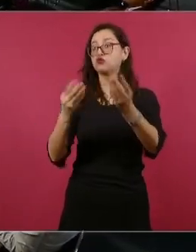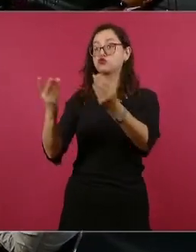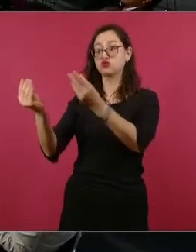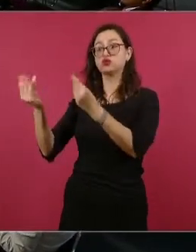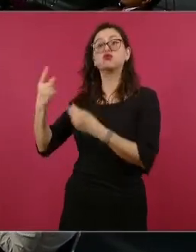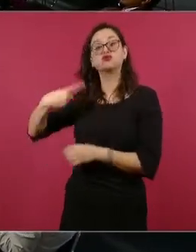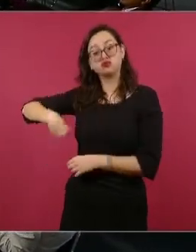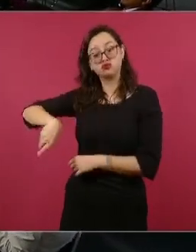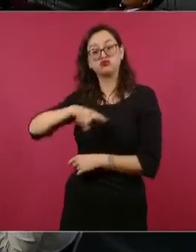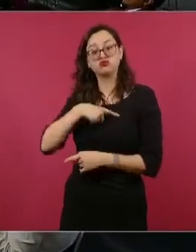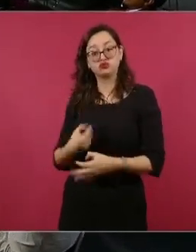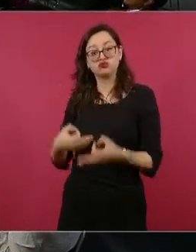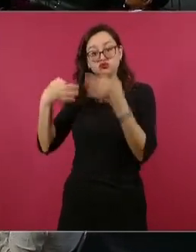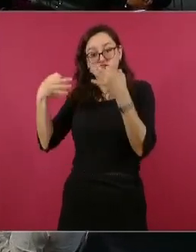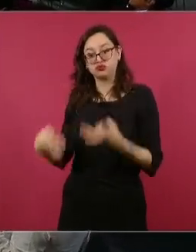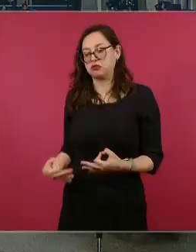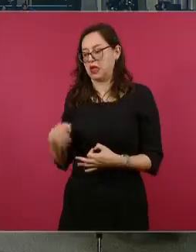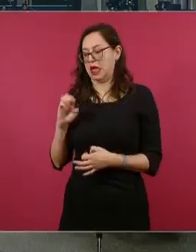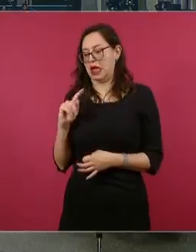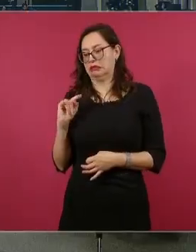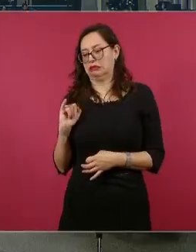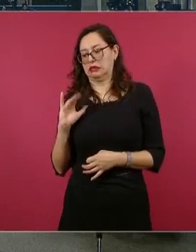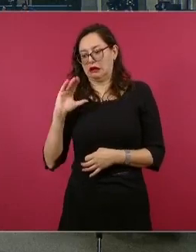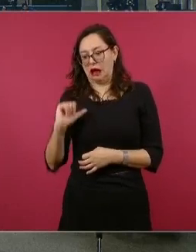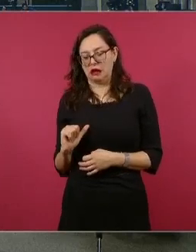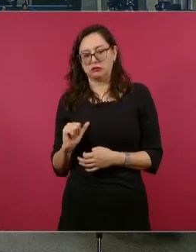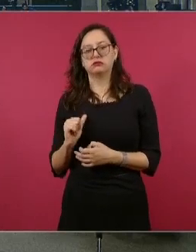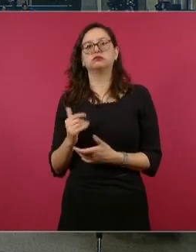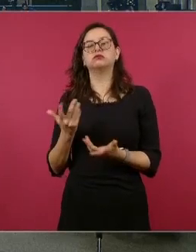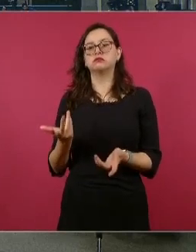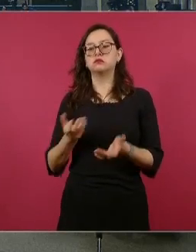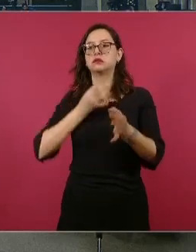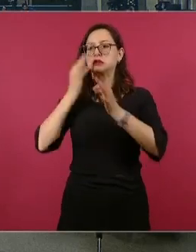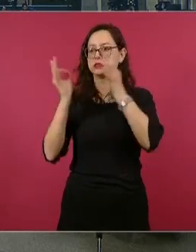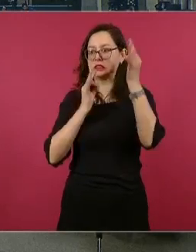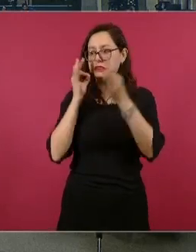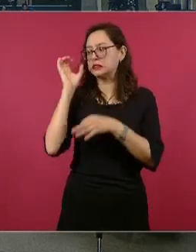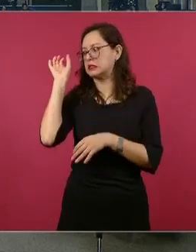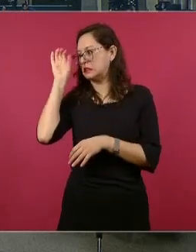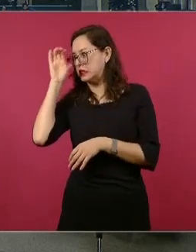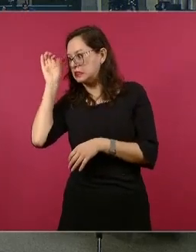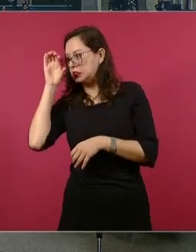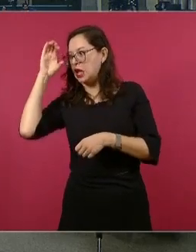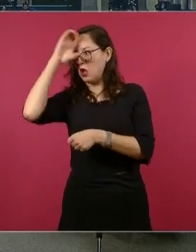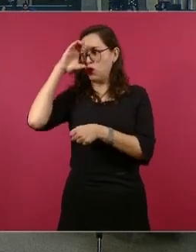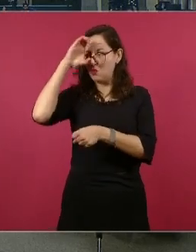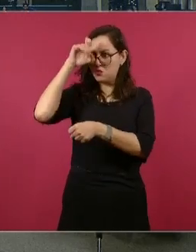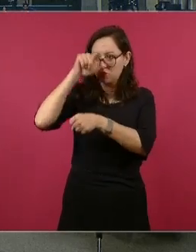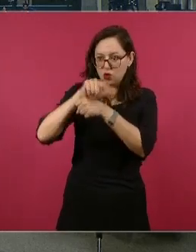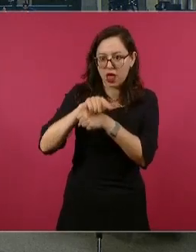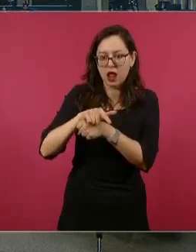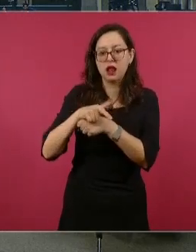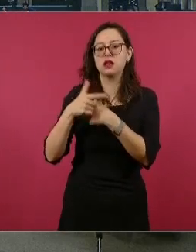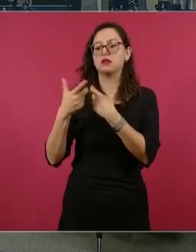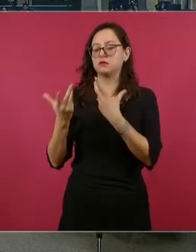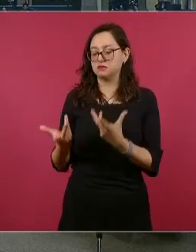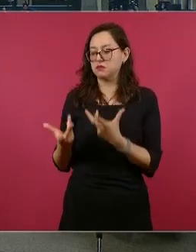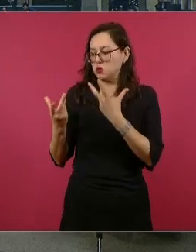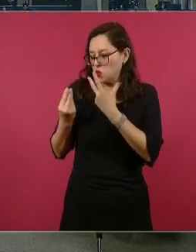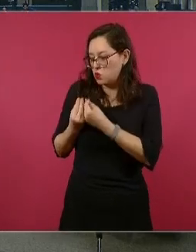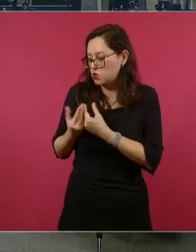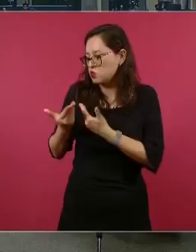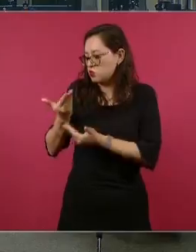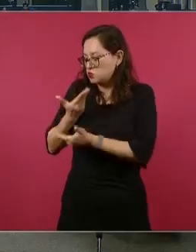medios que también se dedican a la ciencia, como el noticiero científico y cultural, la TEI